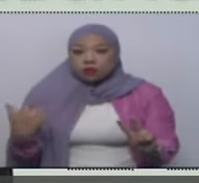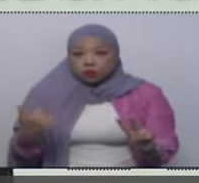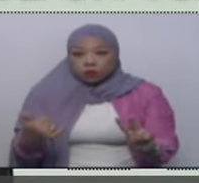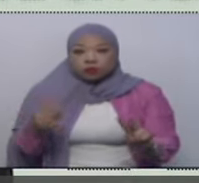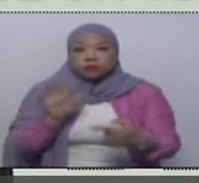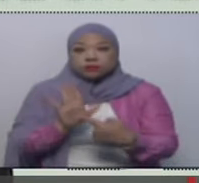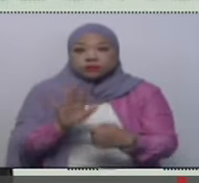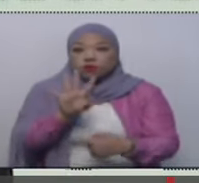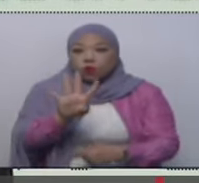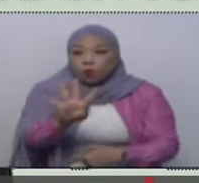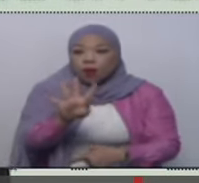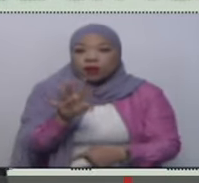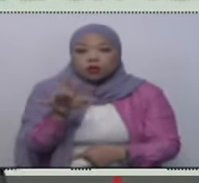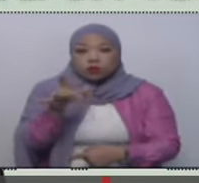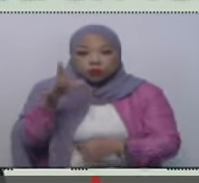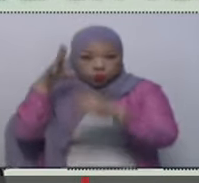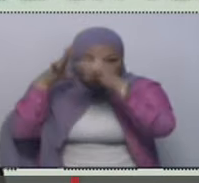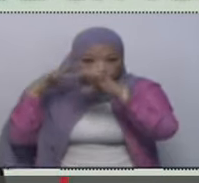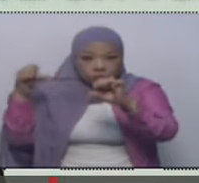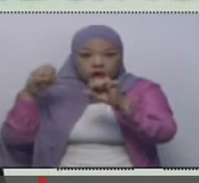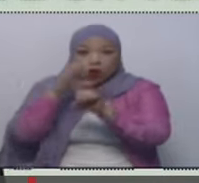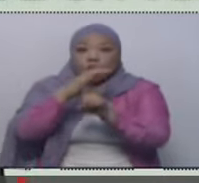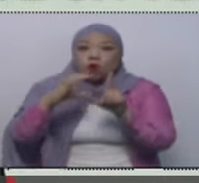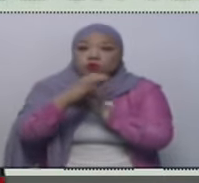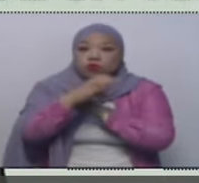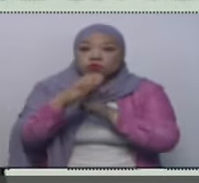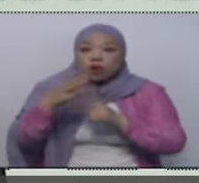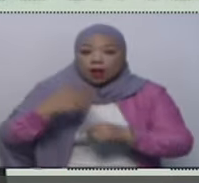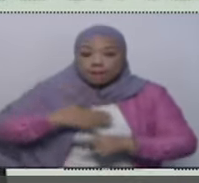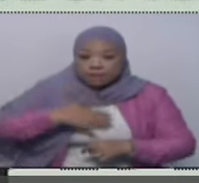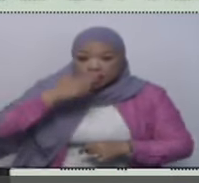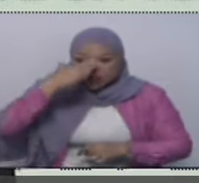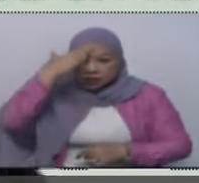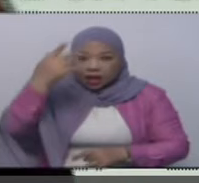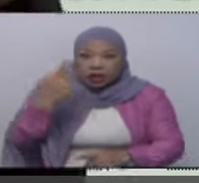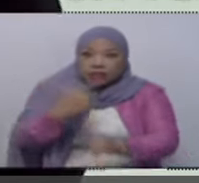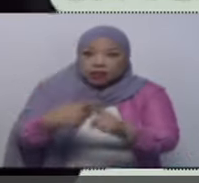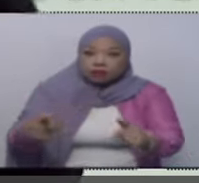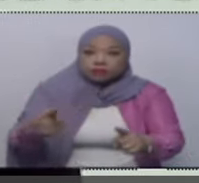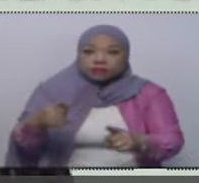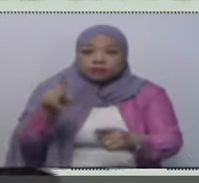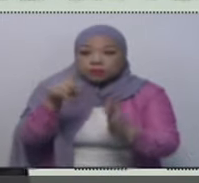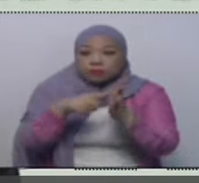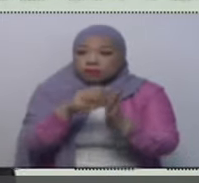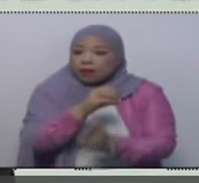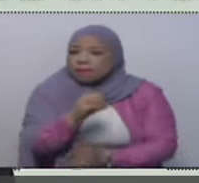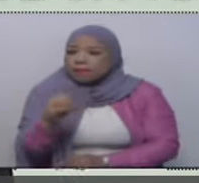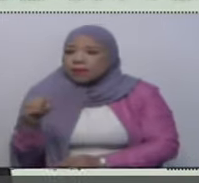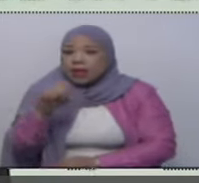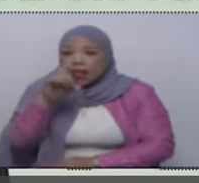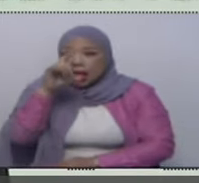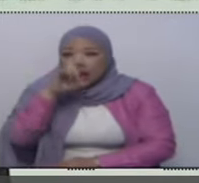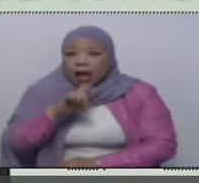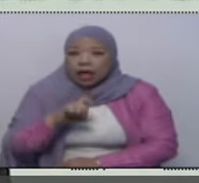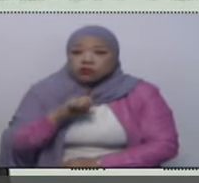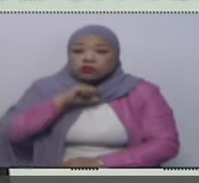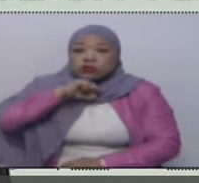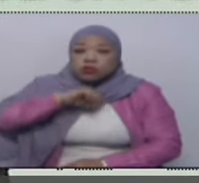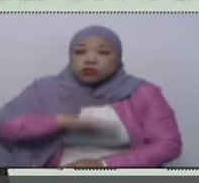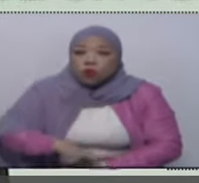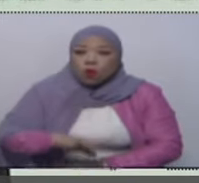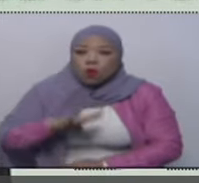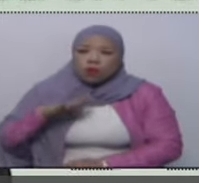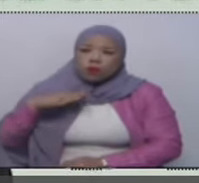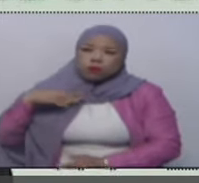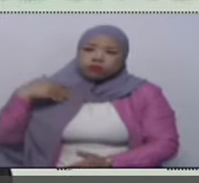de 4 civilizaciones, culturas en el Medio Oriente, que cada uno tiene miles de años de historia, pero de paz, de